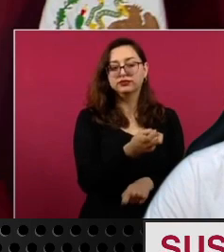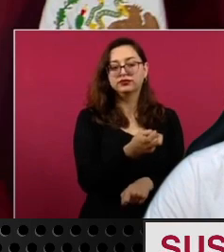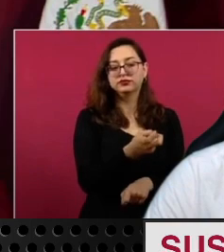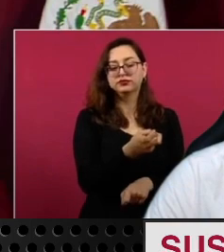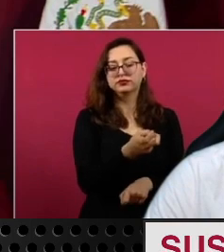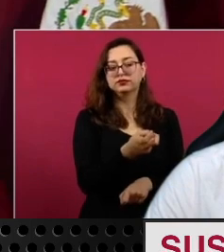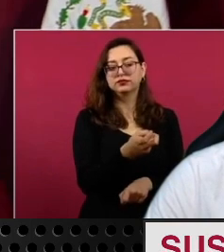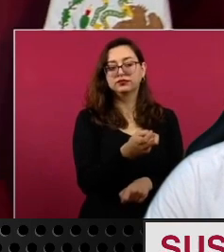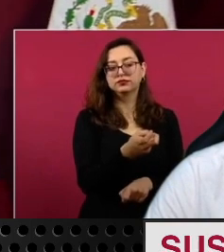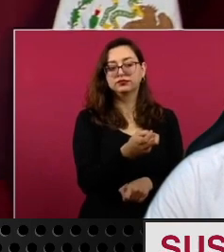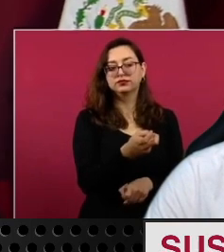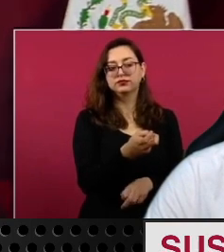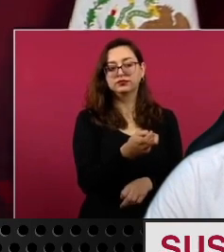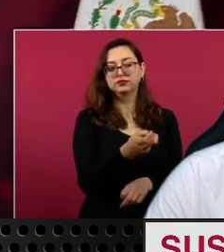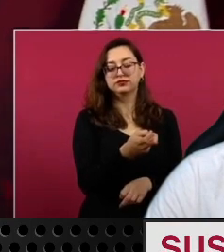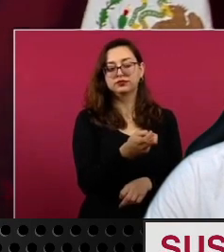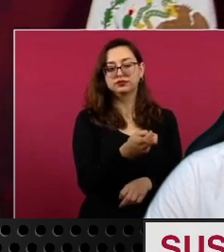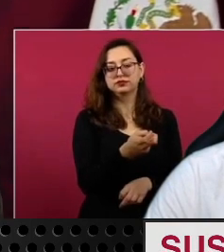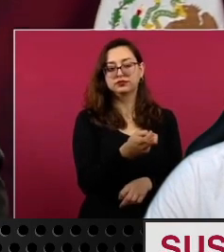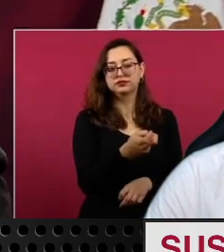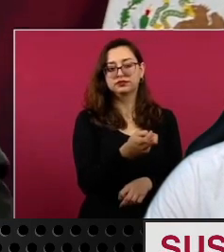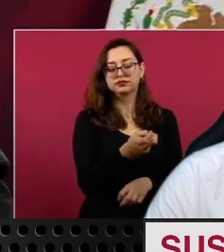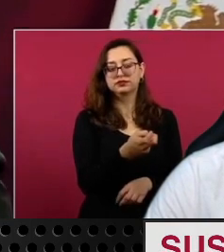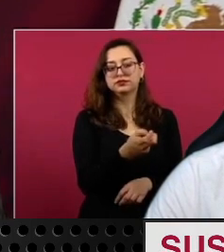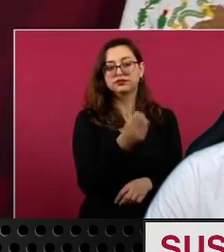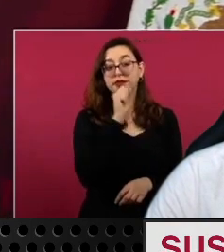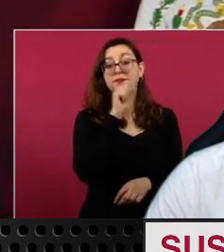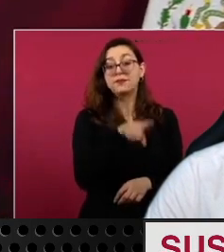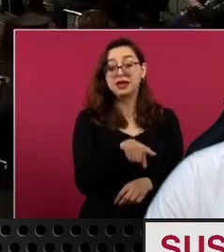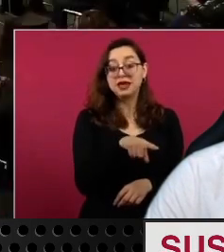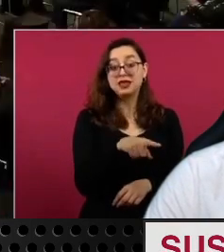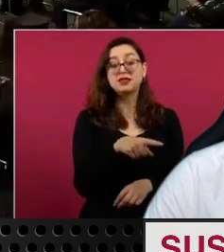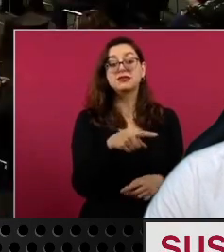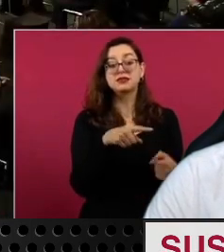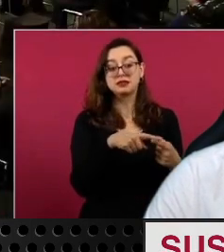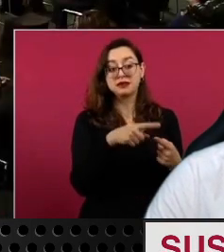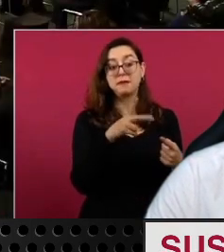Paz y Carlos Fuentes